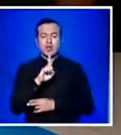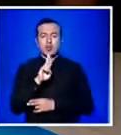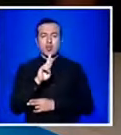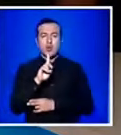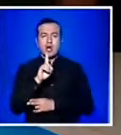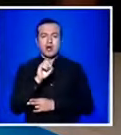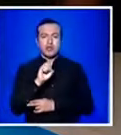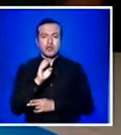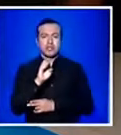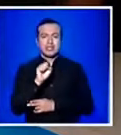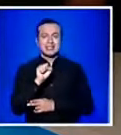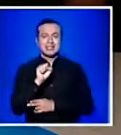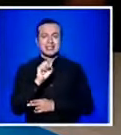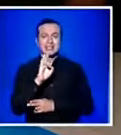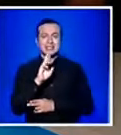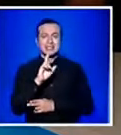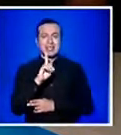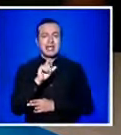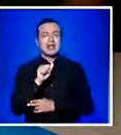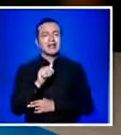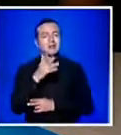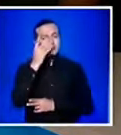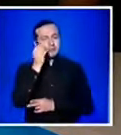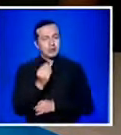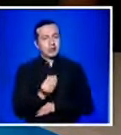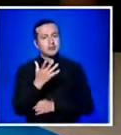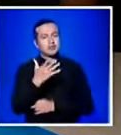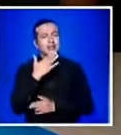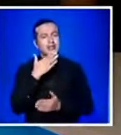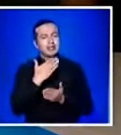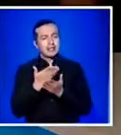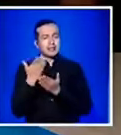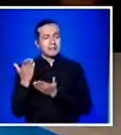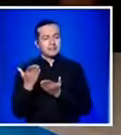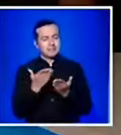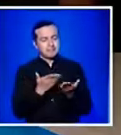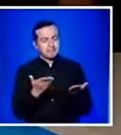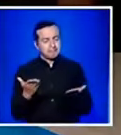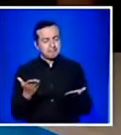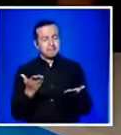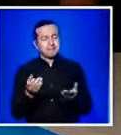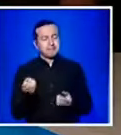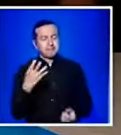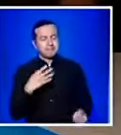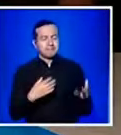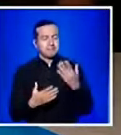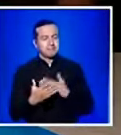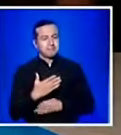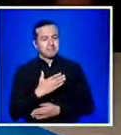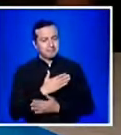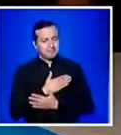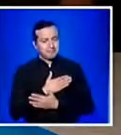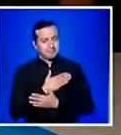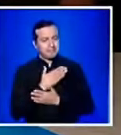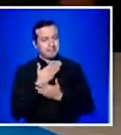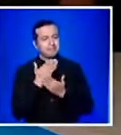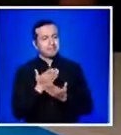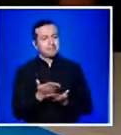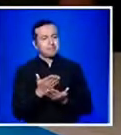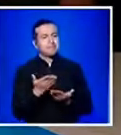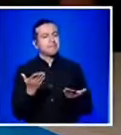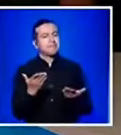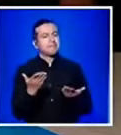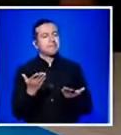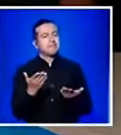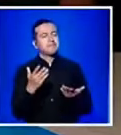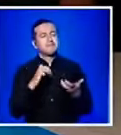nos entregue todos los detalles. Vecino, buenos días, gracias por contactarse con nosotros. Lo saluda Alejandra. Cuéntenos, ¿cuáles son